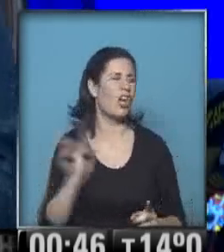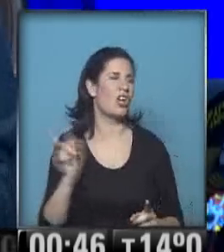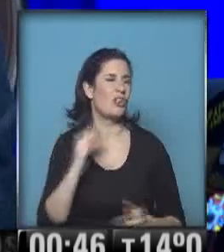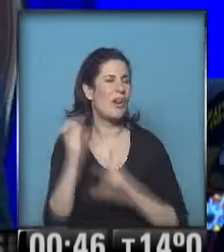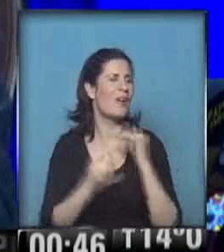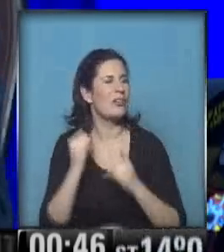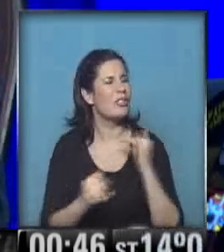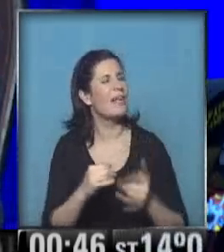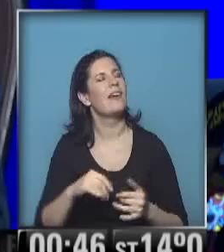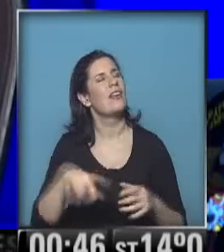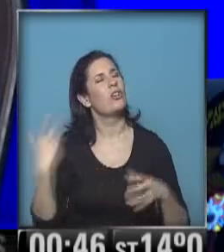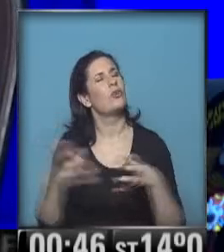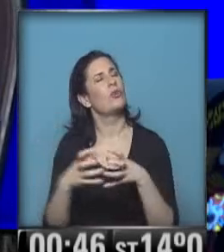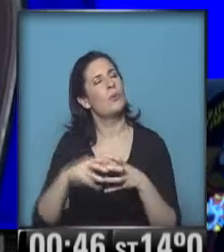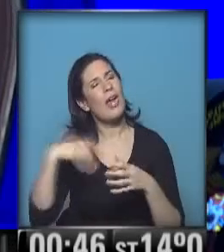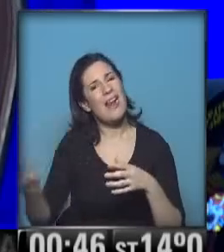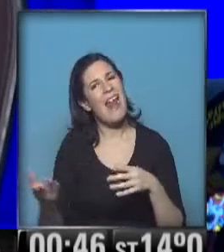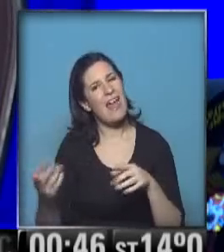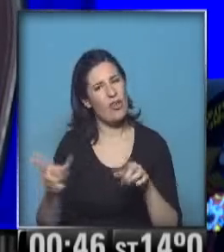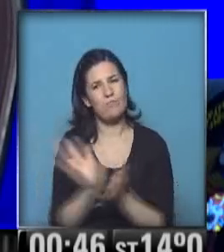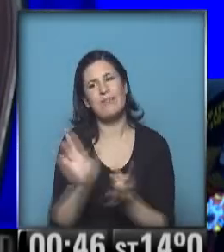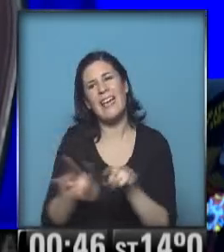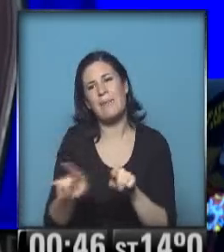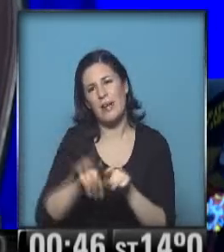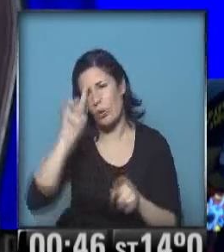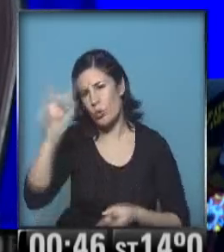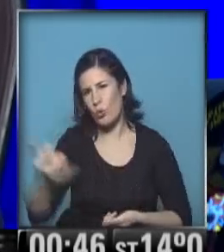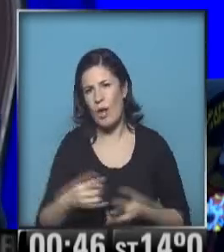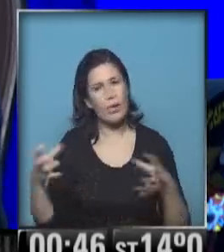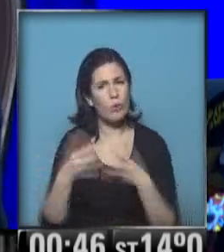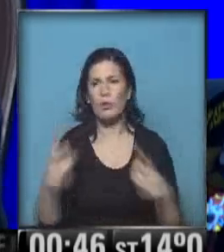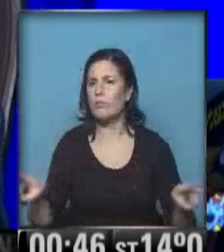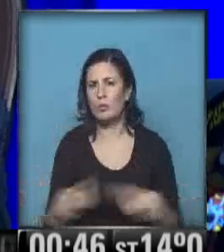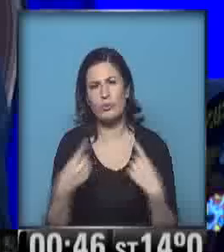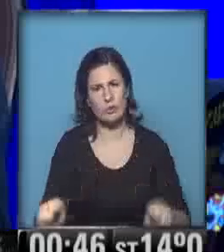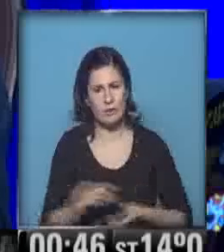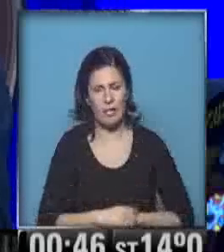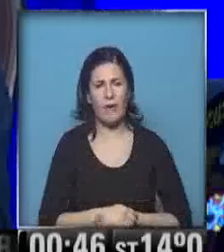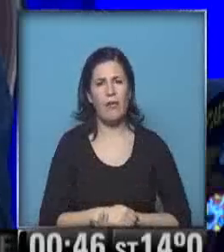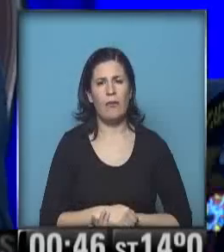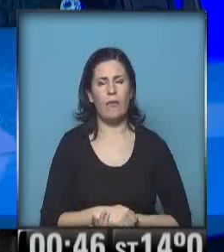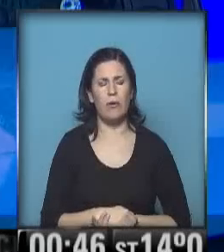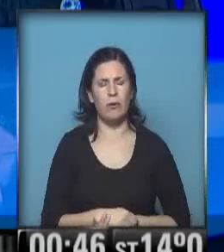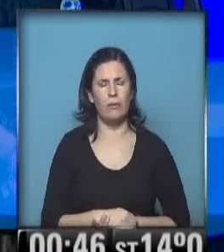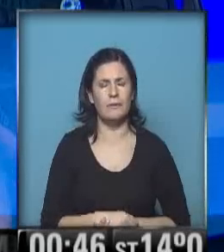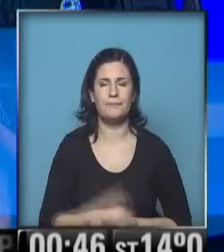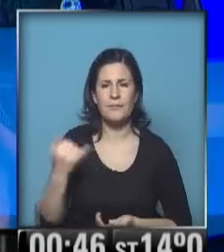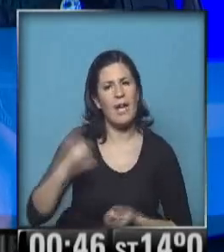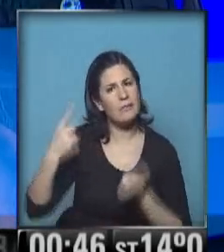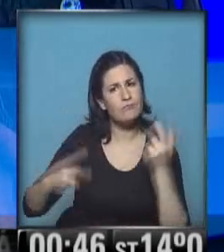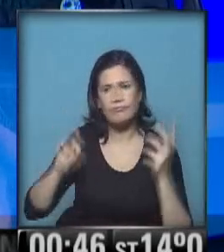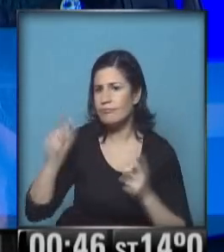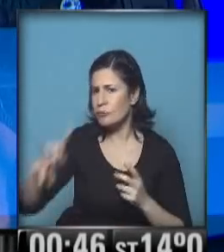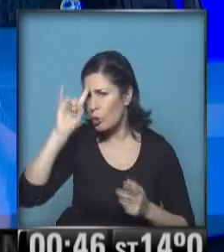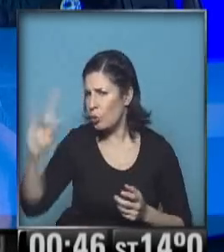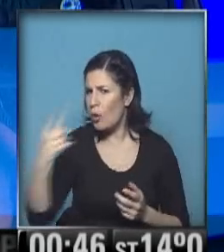Pero no la voy a decir. Nos vamos al país hermano uruguayo, que tan buenas bandas nos están dando. Ahora, este fin de semana viene Motosierra, una banda uruguaya que la descoce,